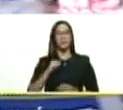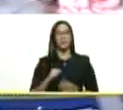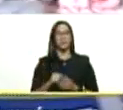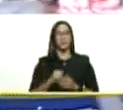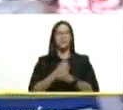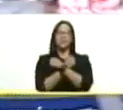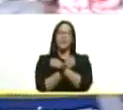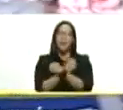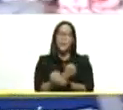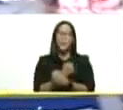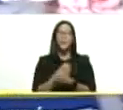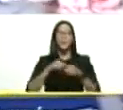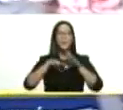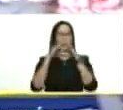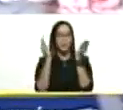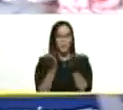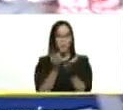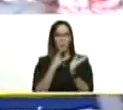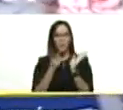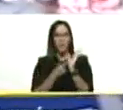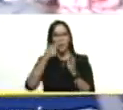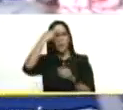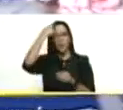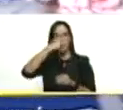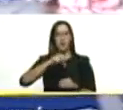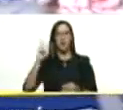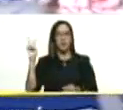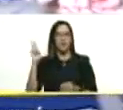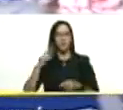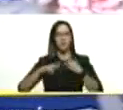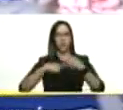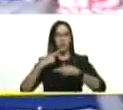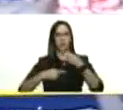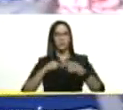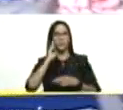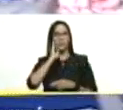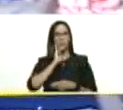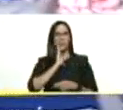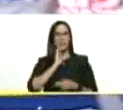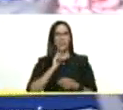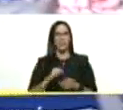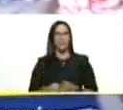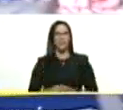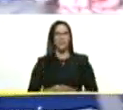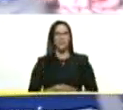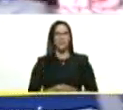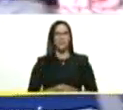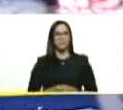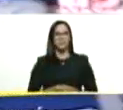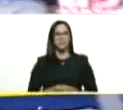del mundo entero por el pueblo de Venezuela y su revolución bolivariana.